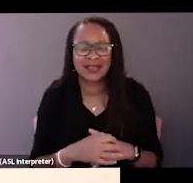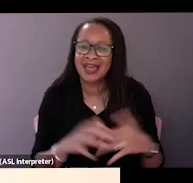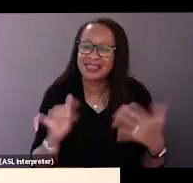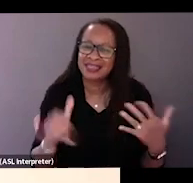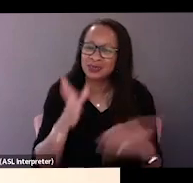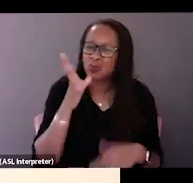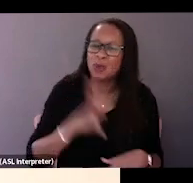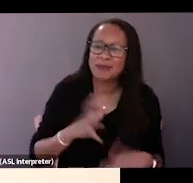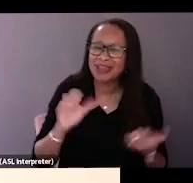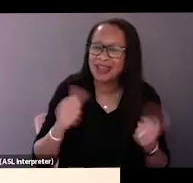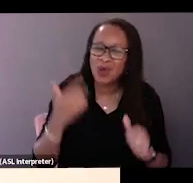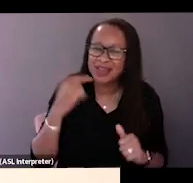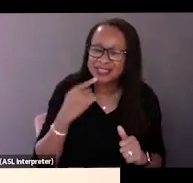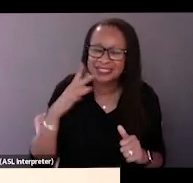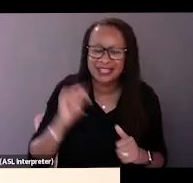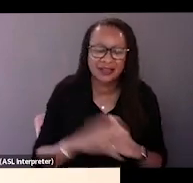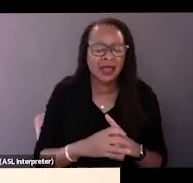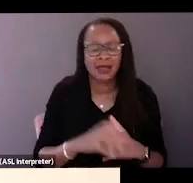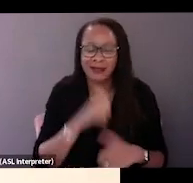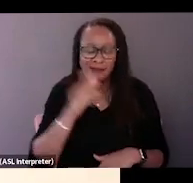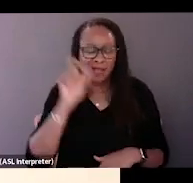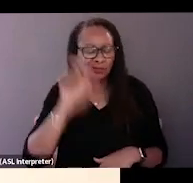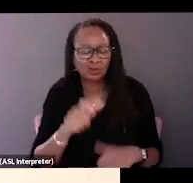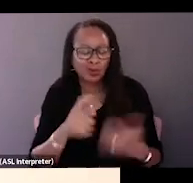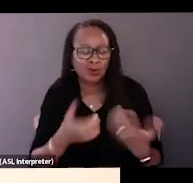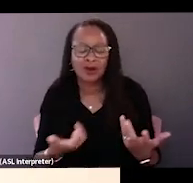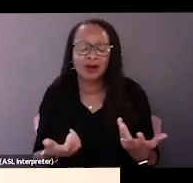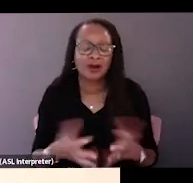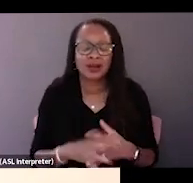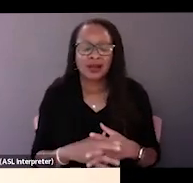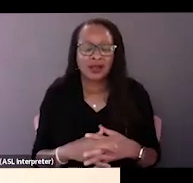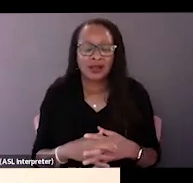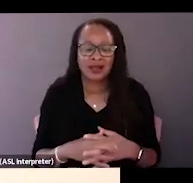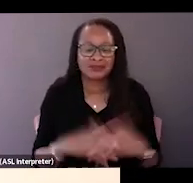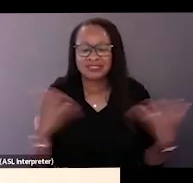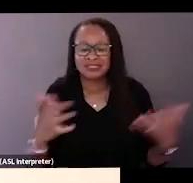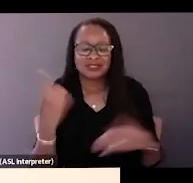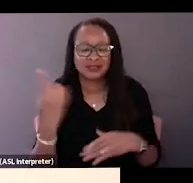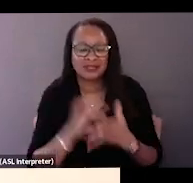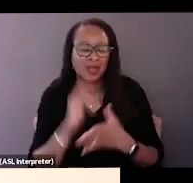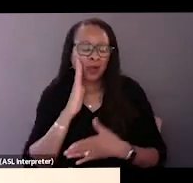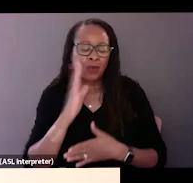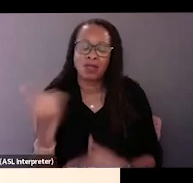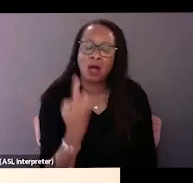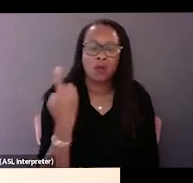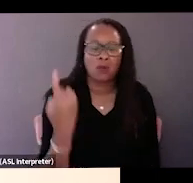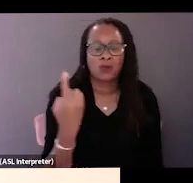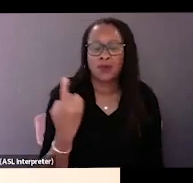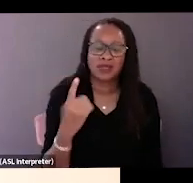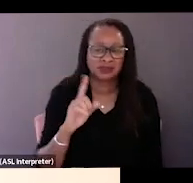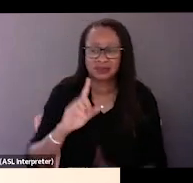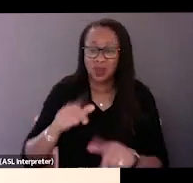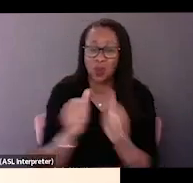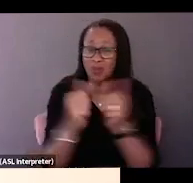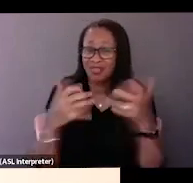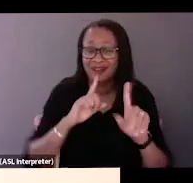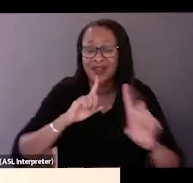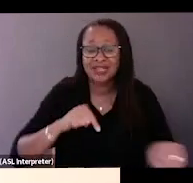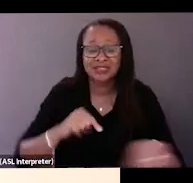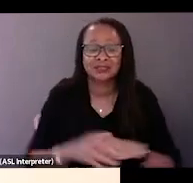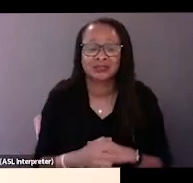siempre va a quedar sin responder y que a mí me motivaba mucho en la búsqueda, sobre todo cómo los